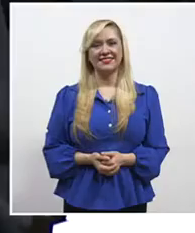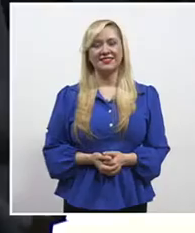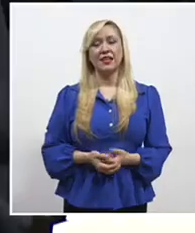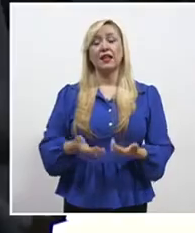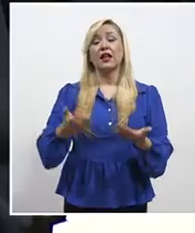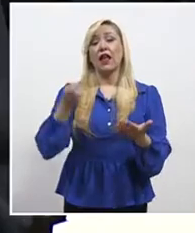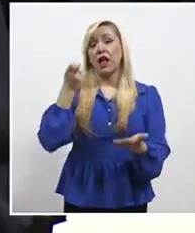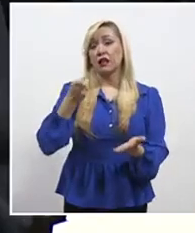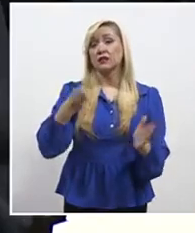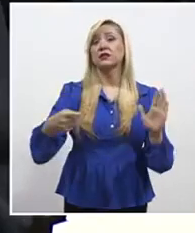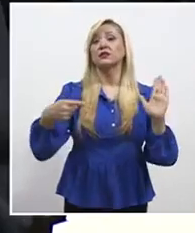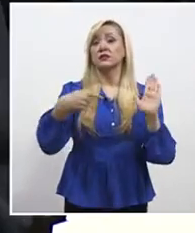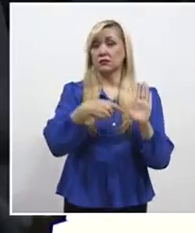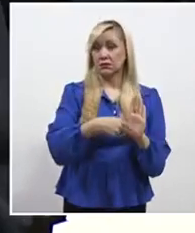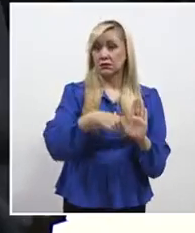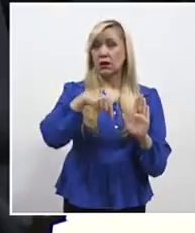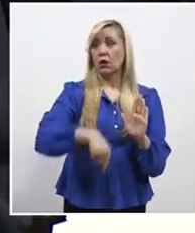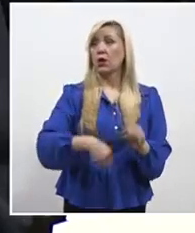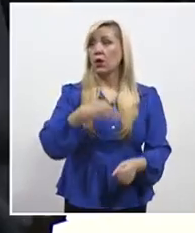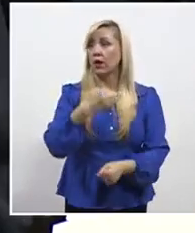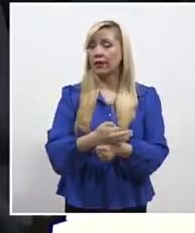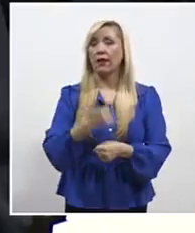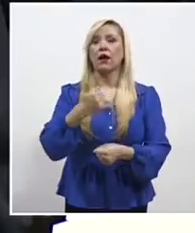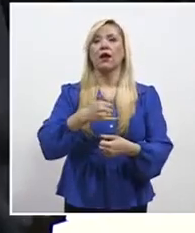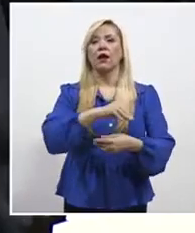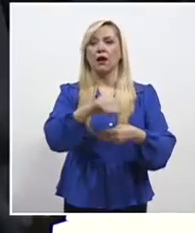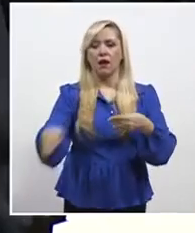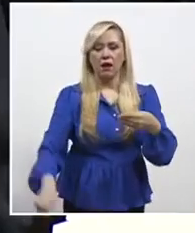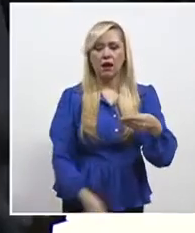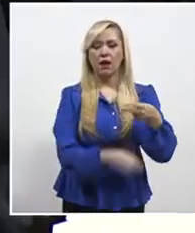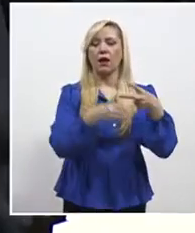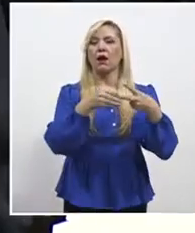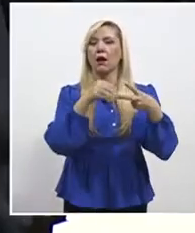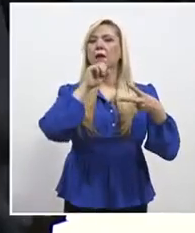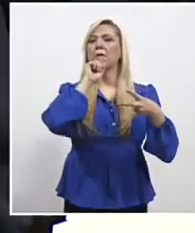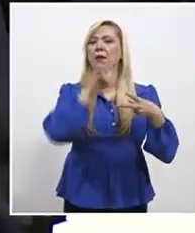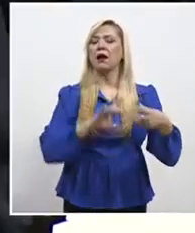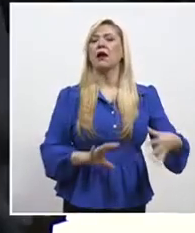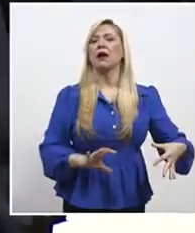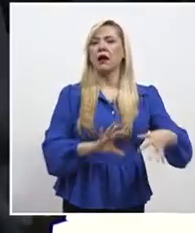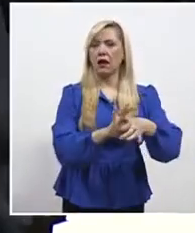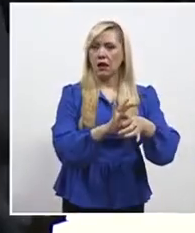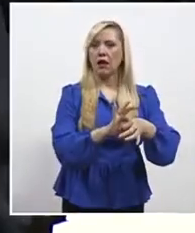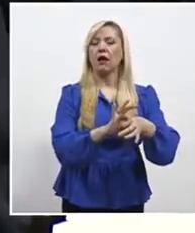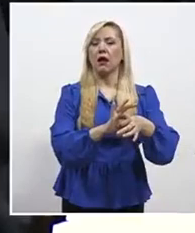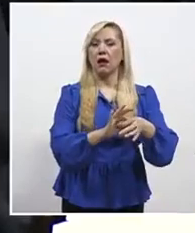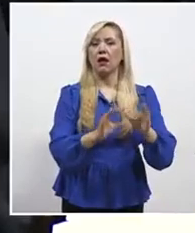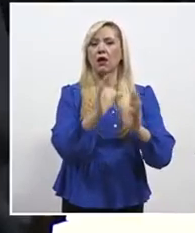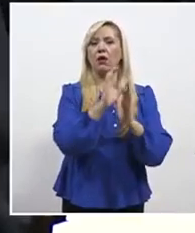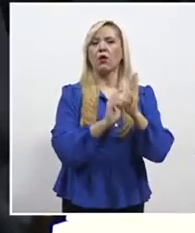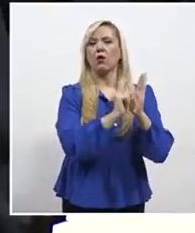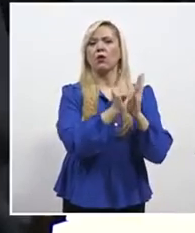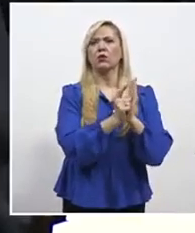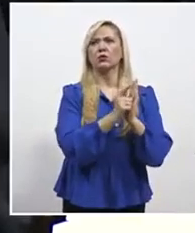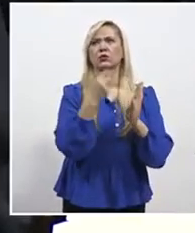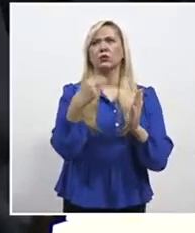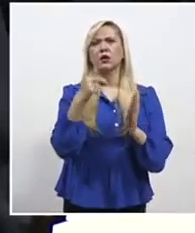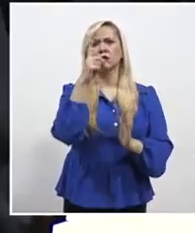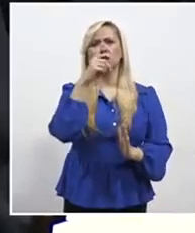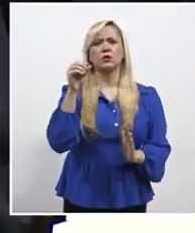Tanto este asunto como el asunto que está listado a continuación, que tiene que ver con la acción de inconstitucionalidad